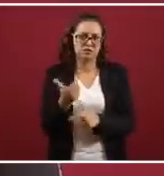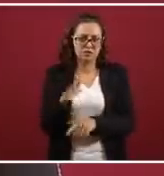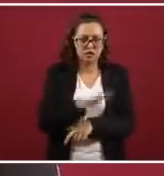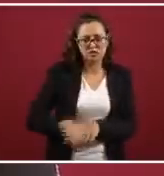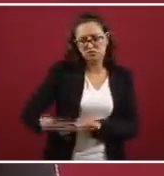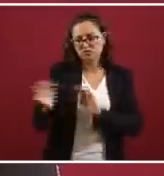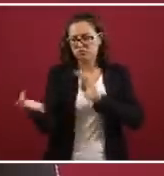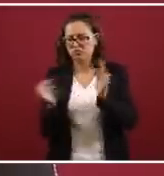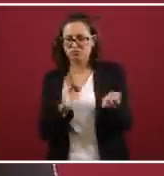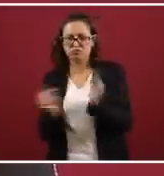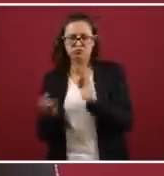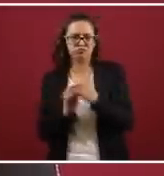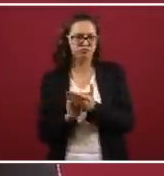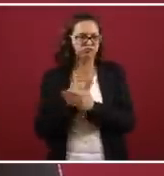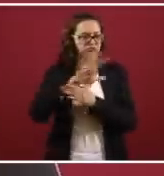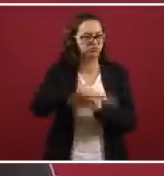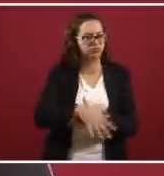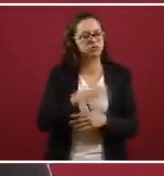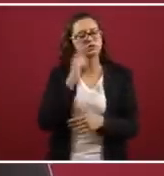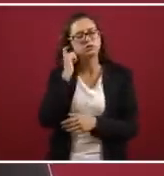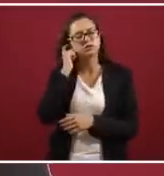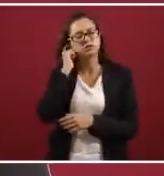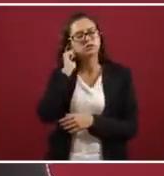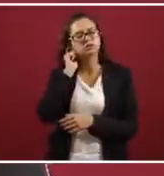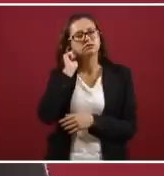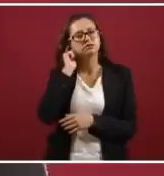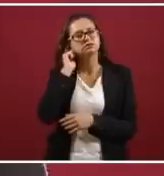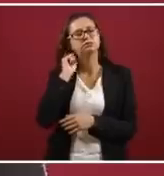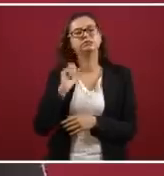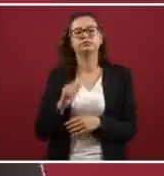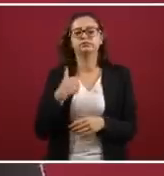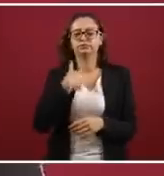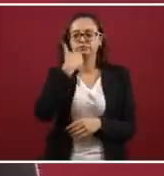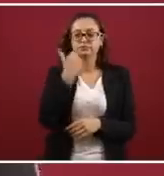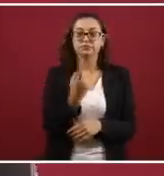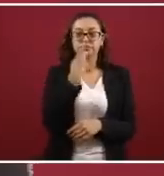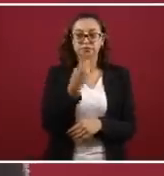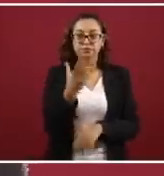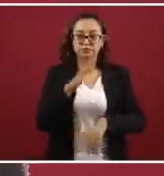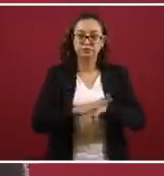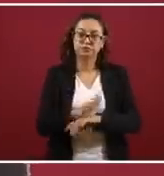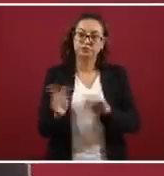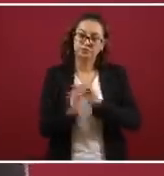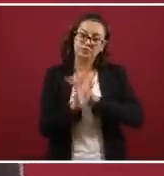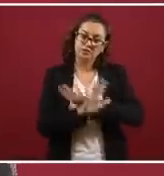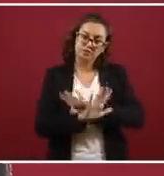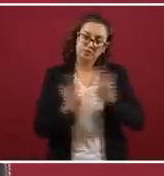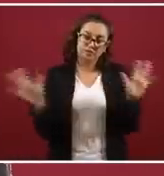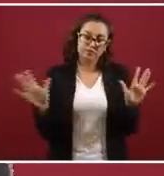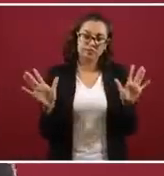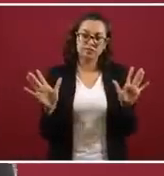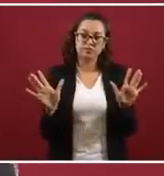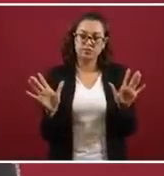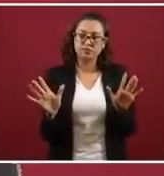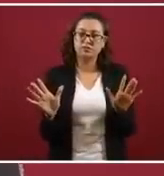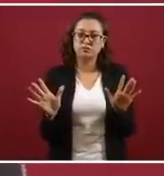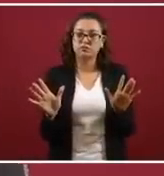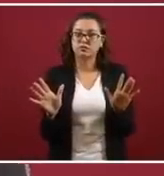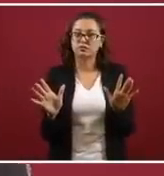pueblos. Quiero aclararles que ahí está la